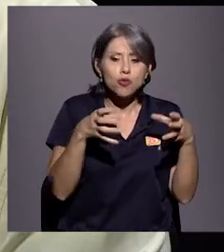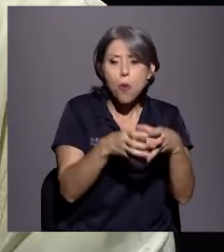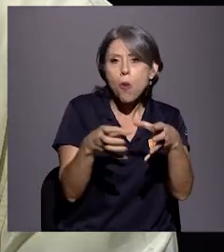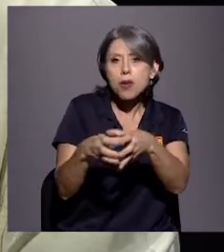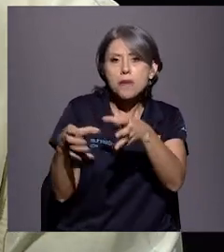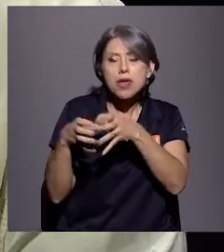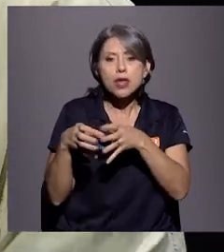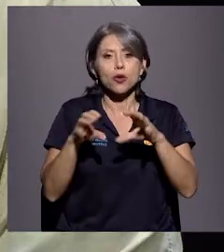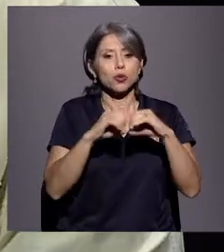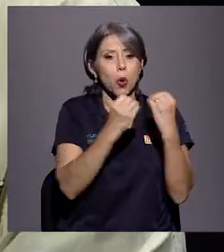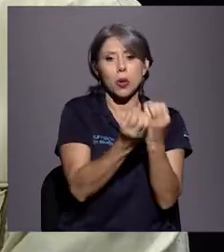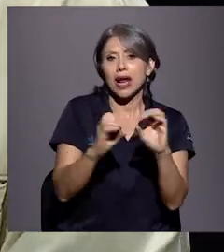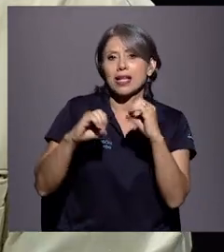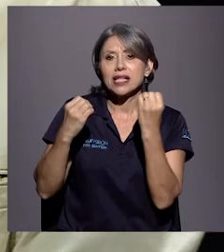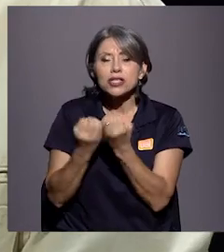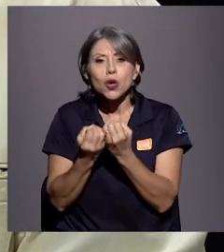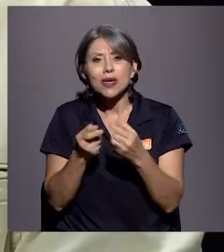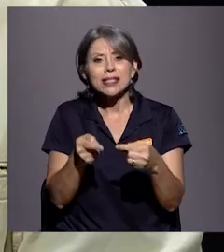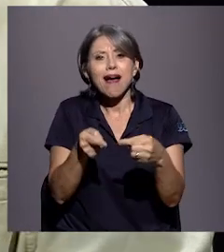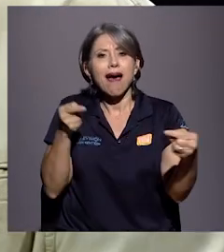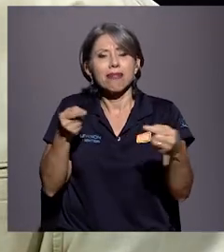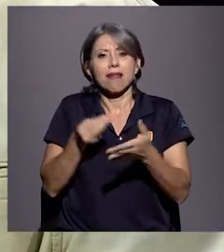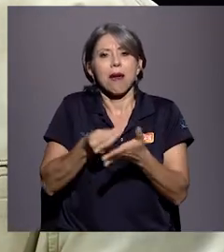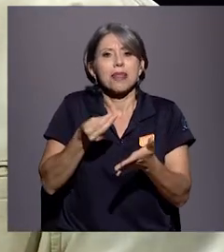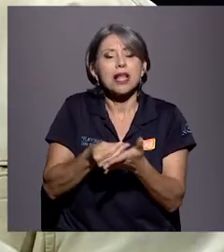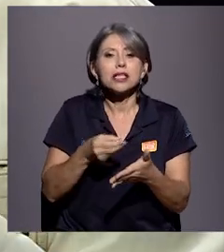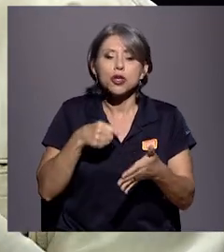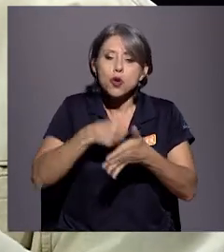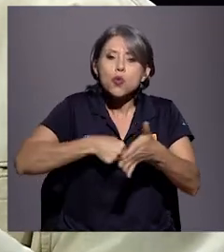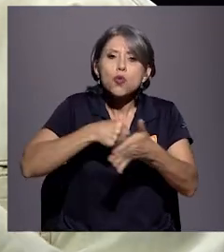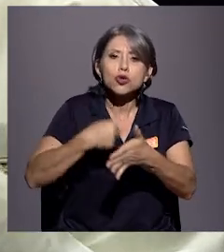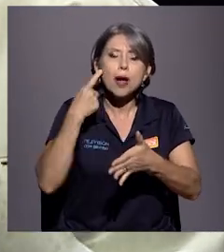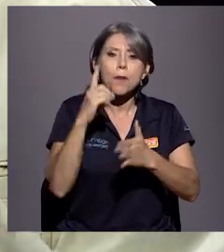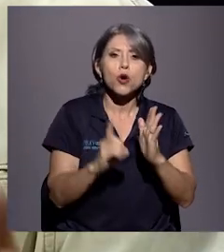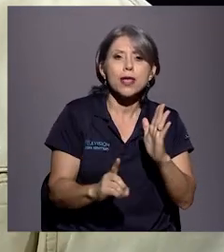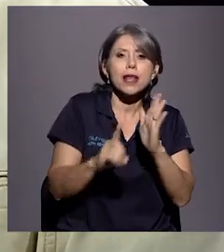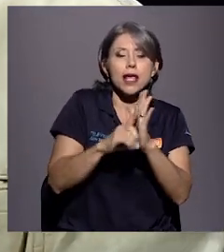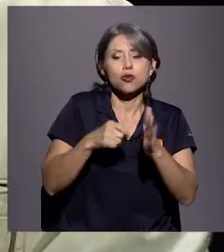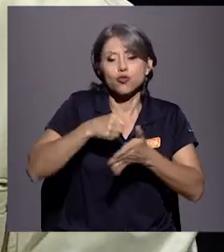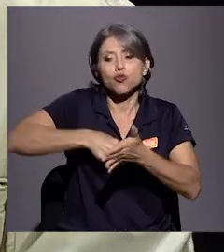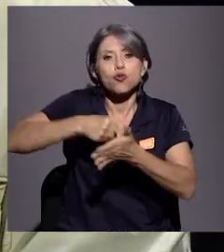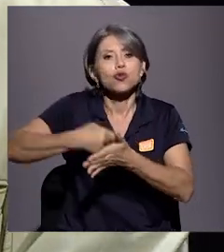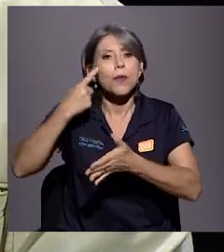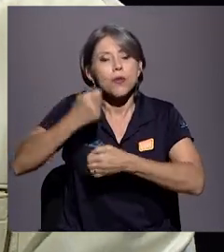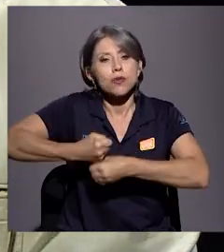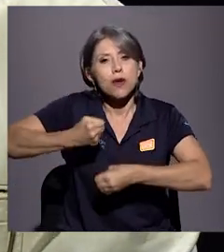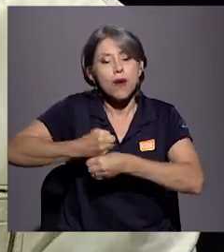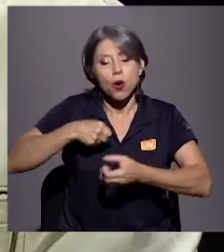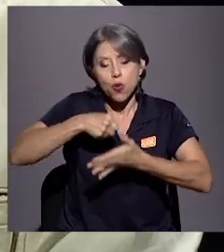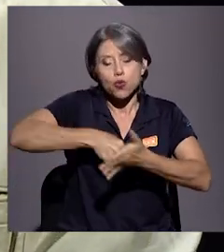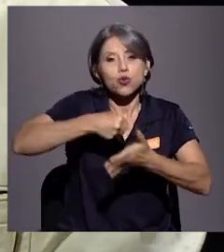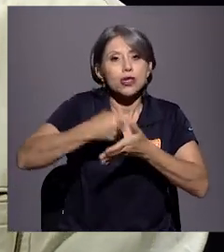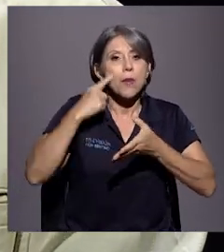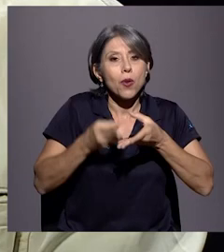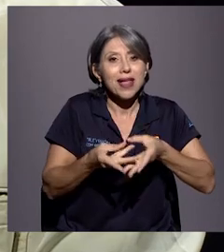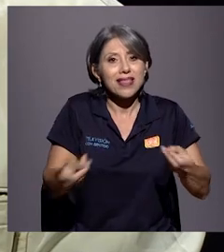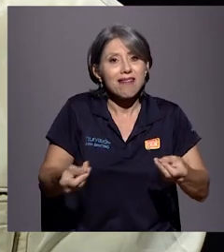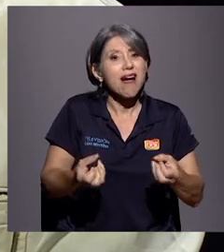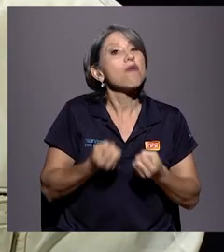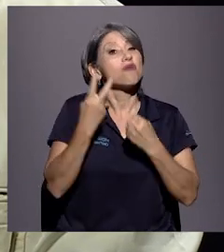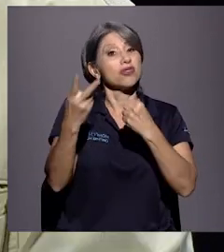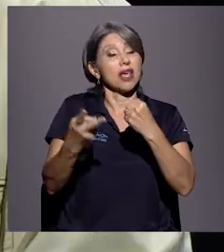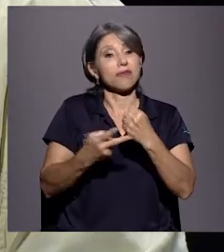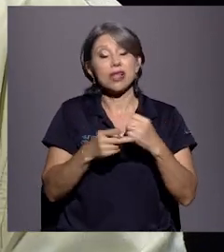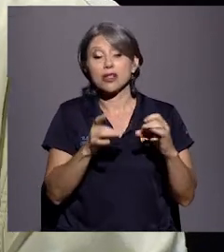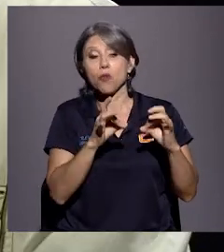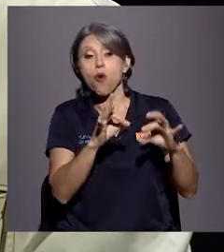organizaciones, por veces anticapitalistas que luchan por los derechos, los trabajos y por la tierra, han sido muchas veces racistas y sexistas.